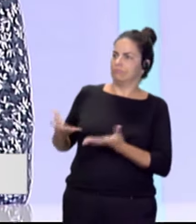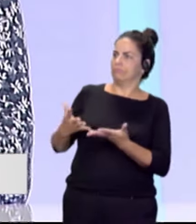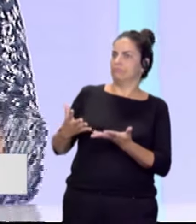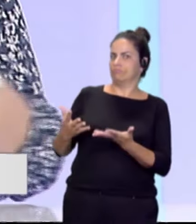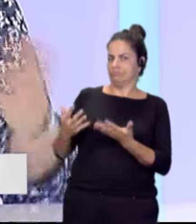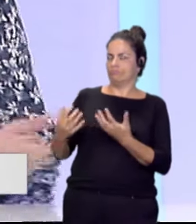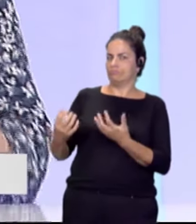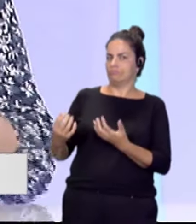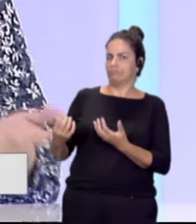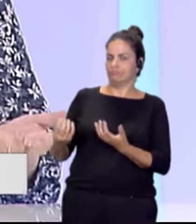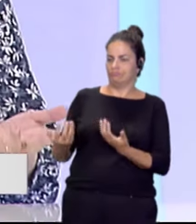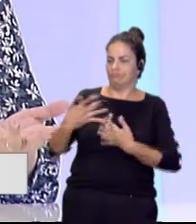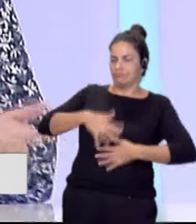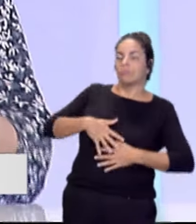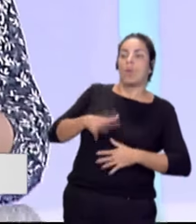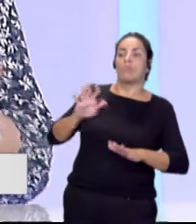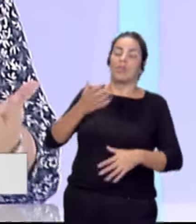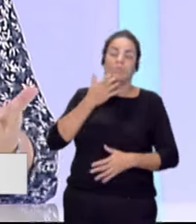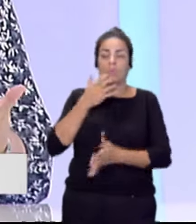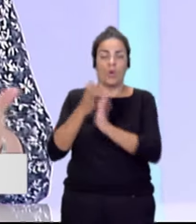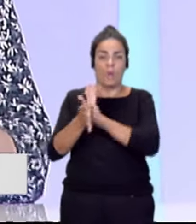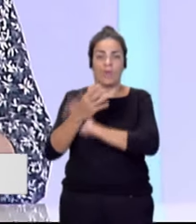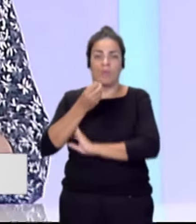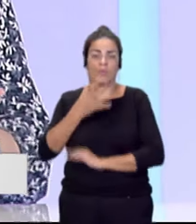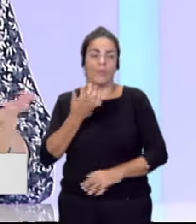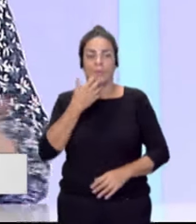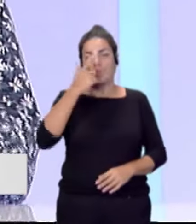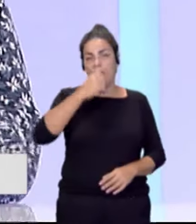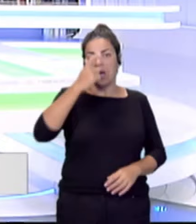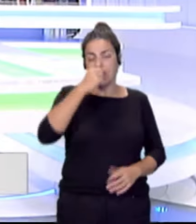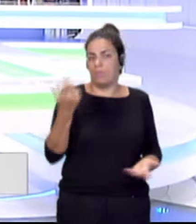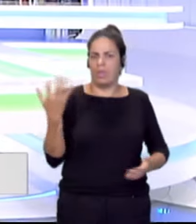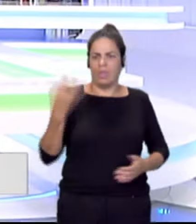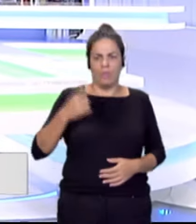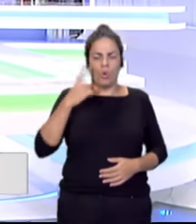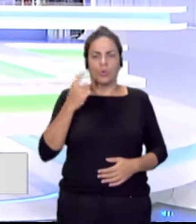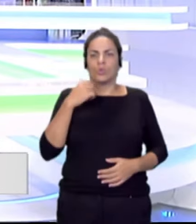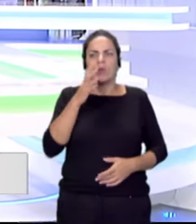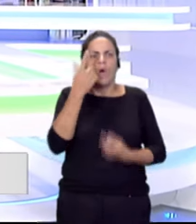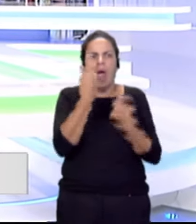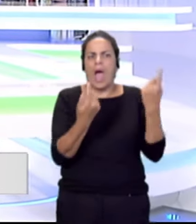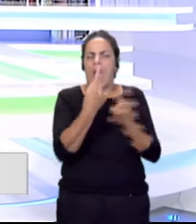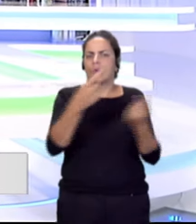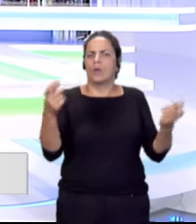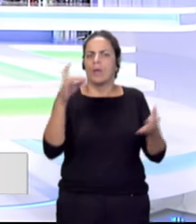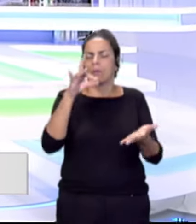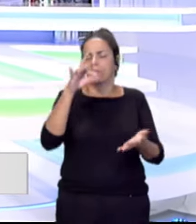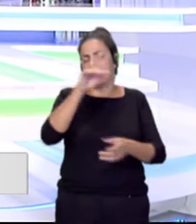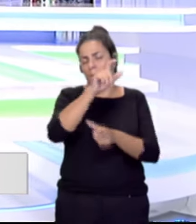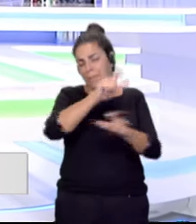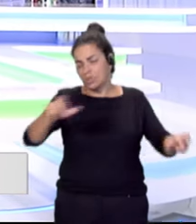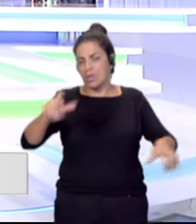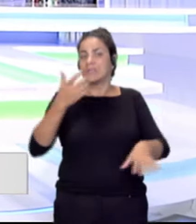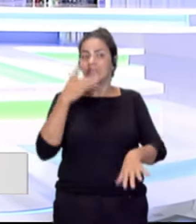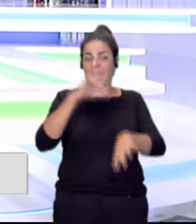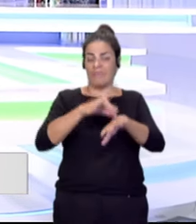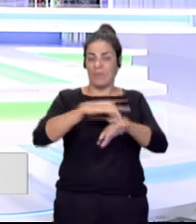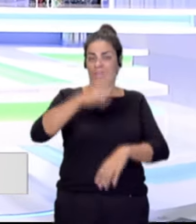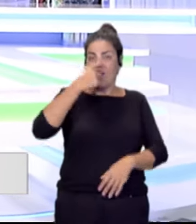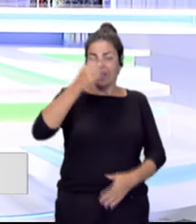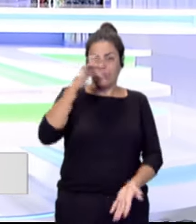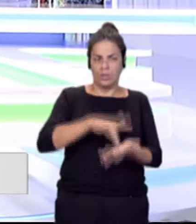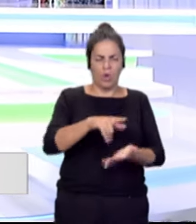ejemplo, pues tendríamos que acostumbrarnos porque hay gente a la que la gripe la tumba, la tumba. Es como con las vacunas. Oiga, y ya empezó la campaña de vacunación,